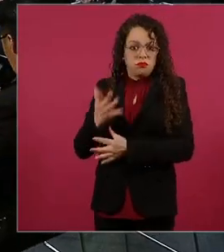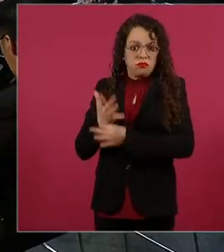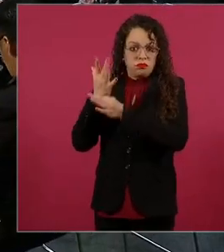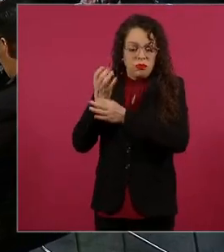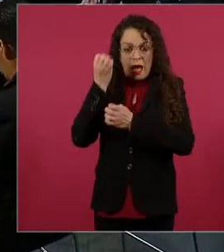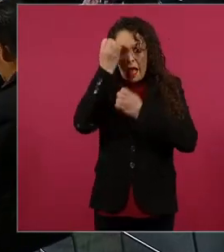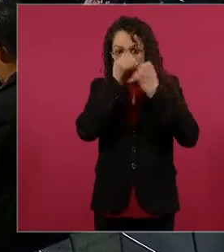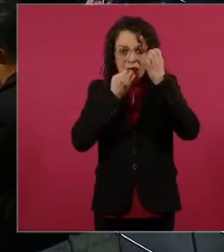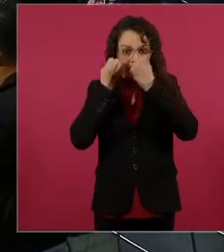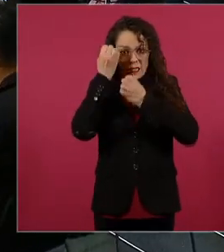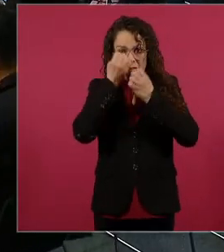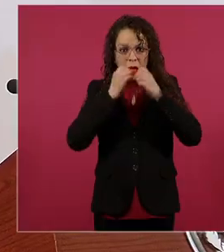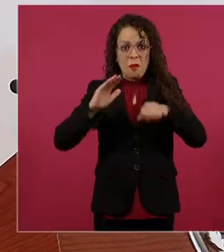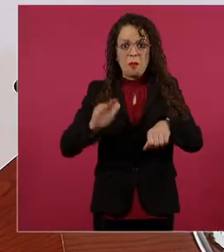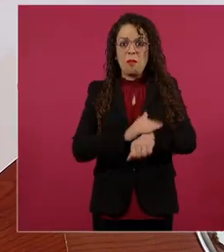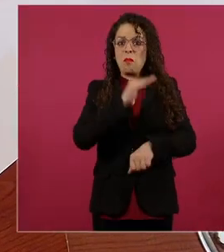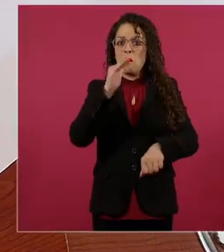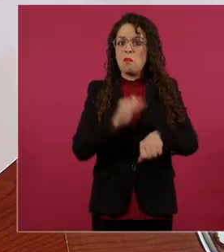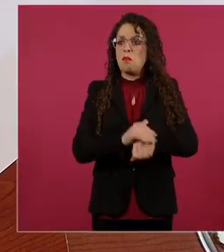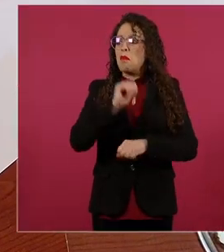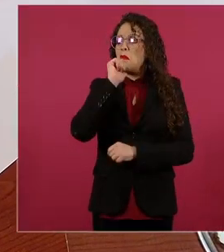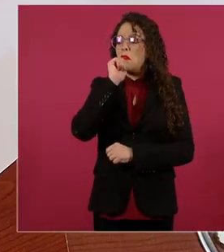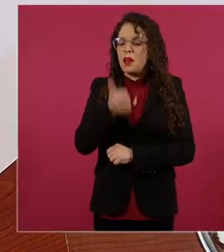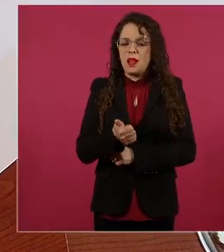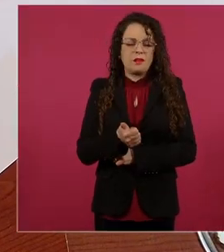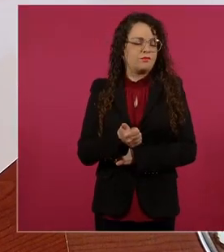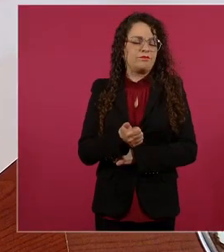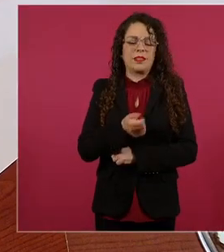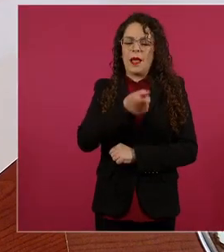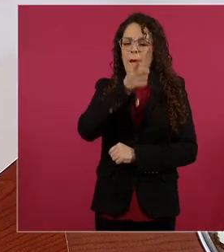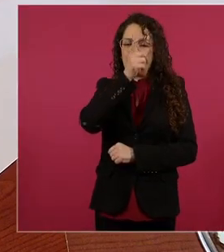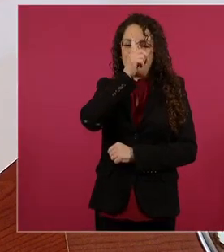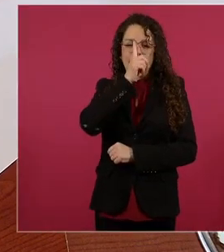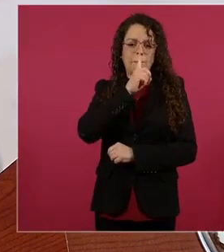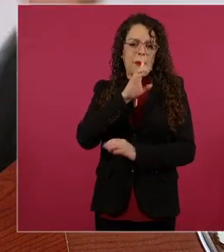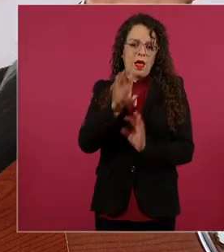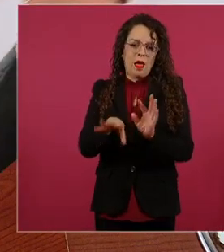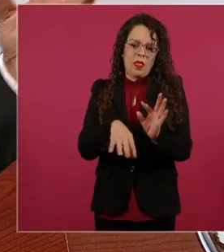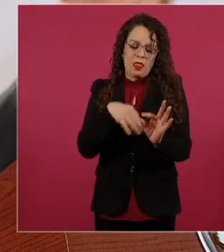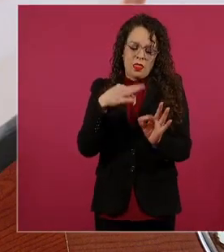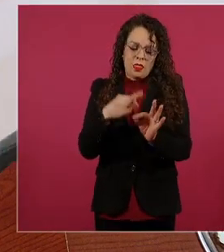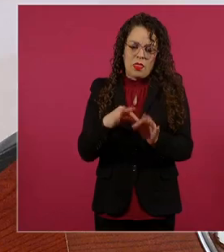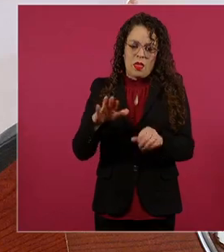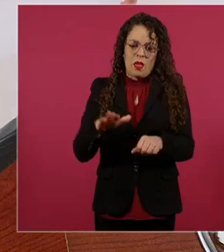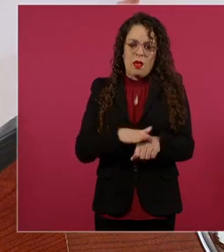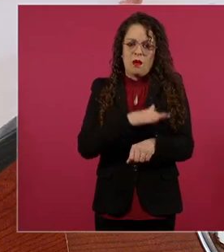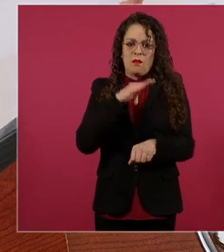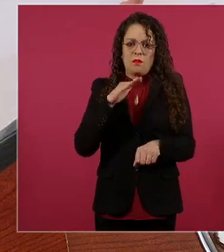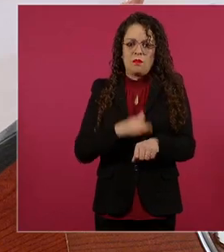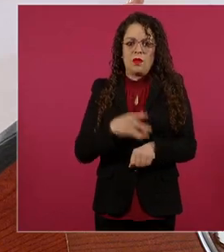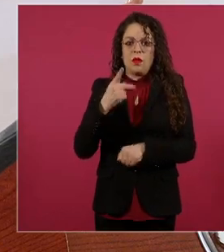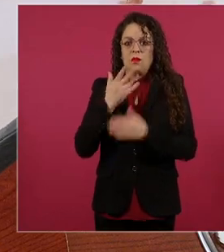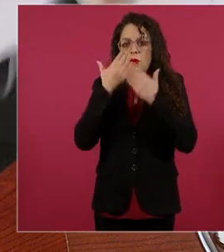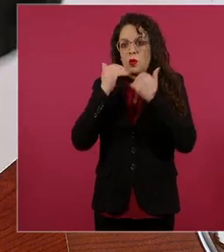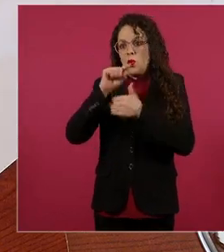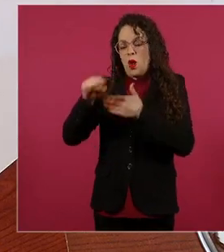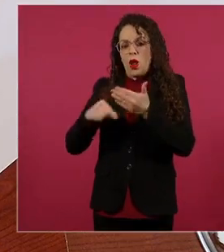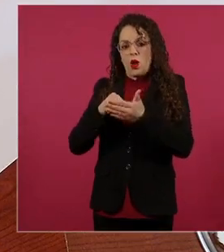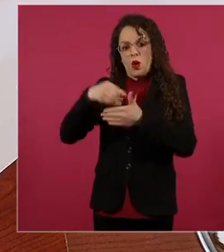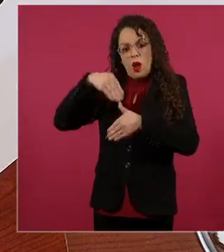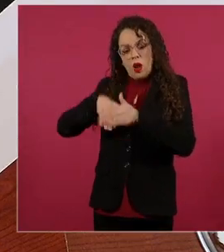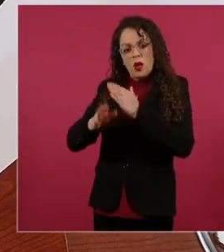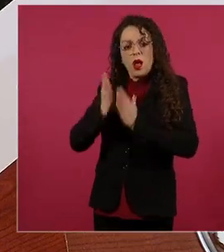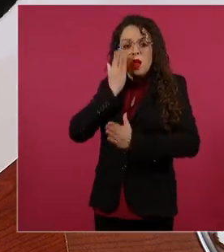examen de admisión mentira si pasaban nada más que no había cupo y